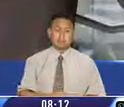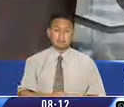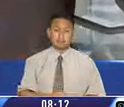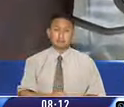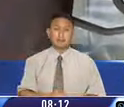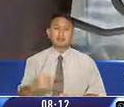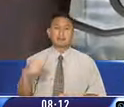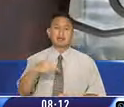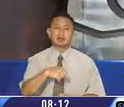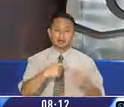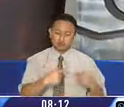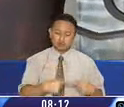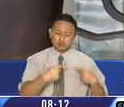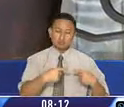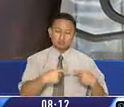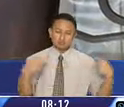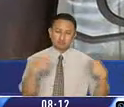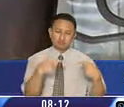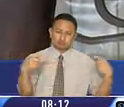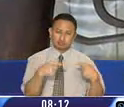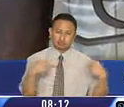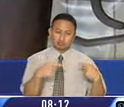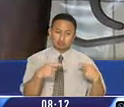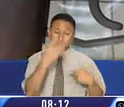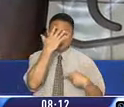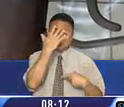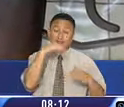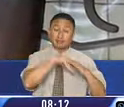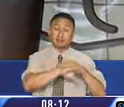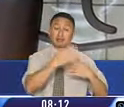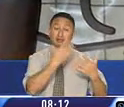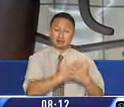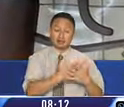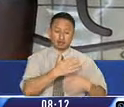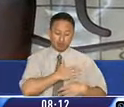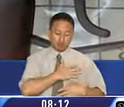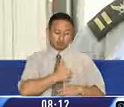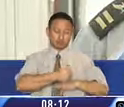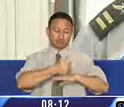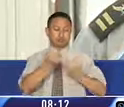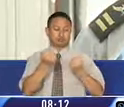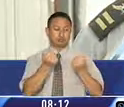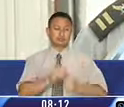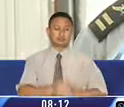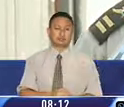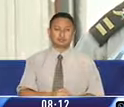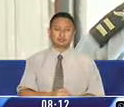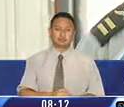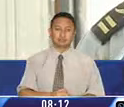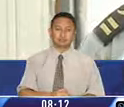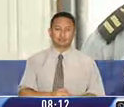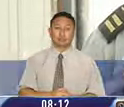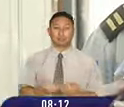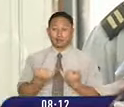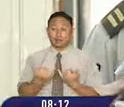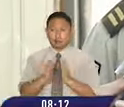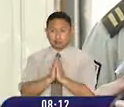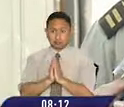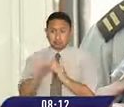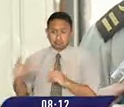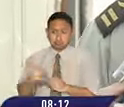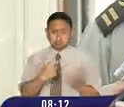estarían en constante disputa por mantener la hegemonía y el mando al interior de la cárcel. Y se pida la pericia correspondiente para ver si es que esta